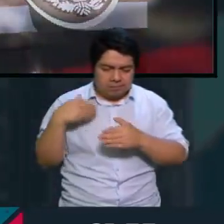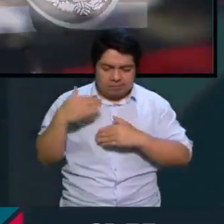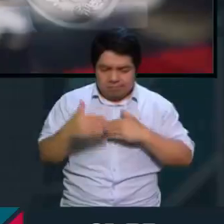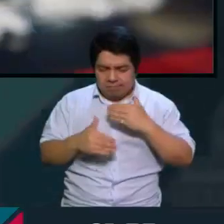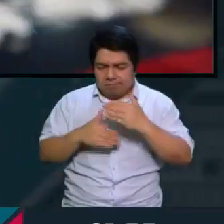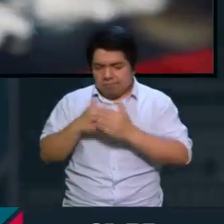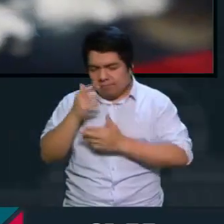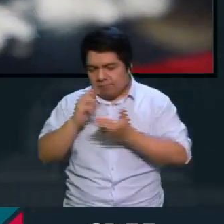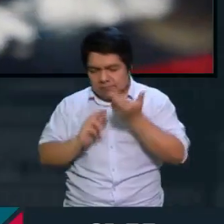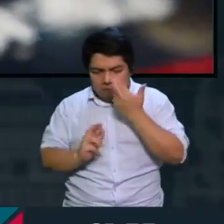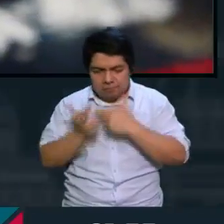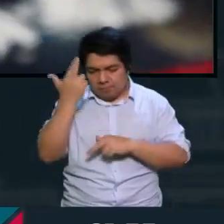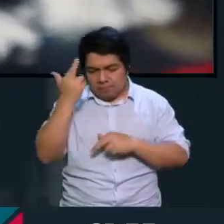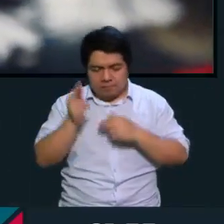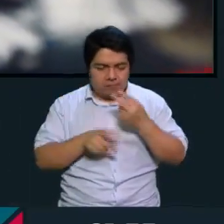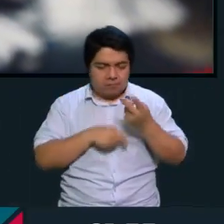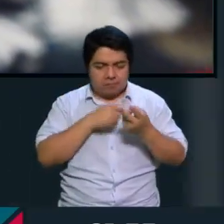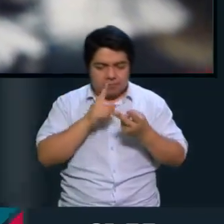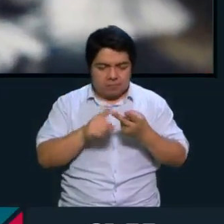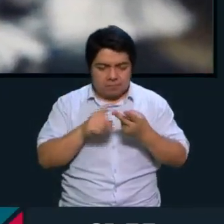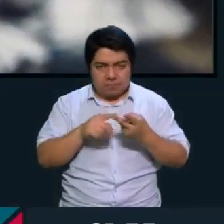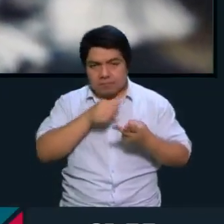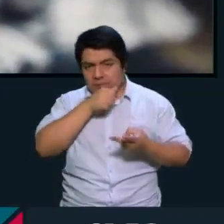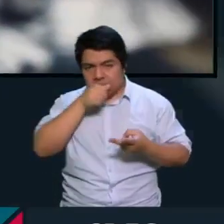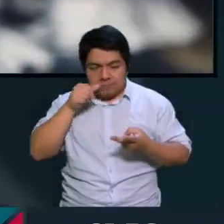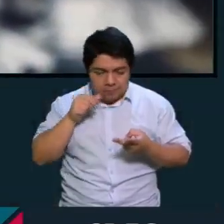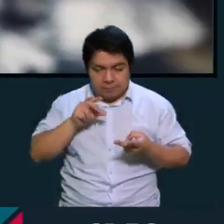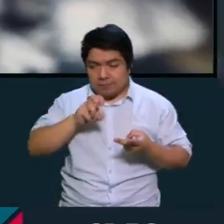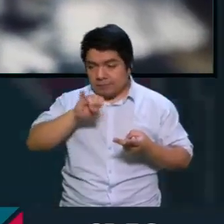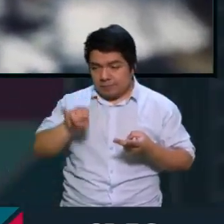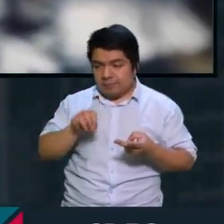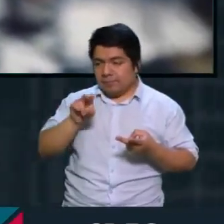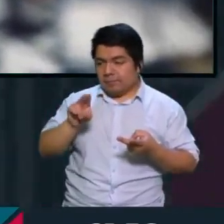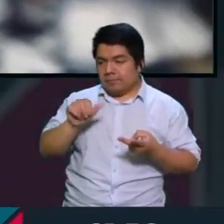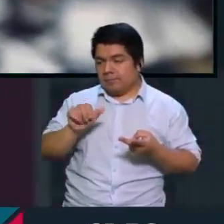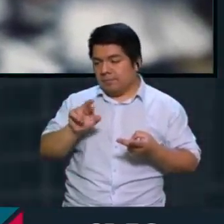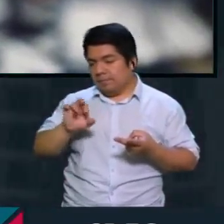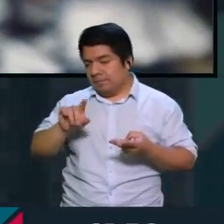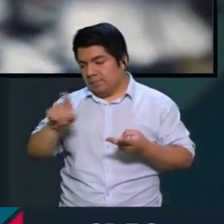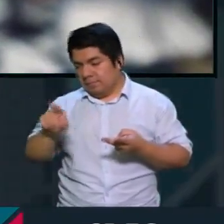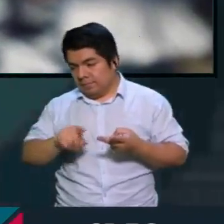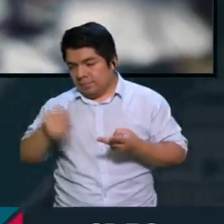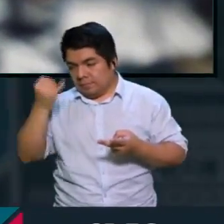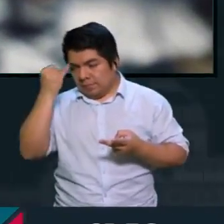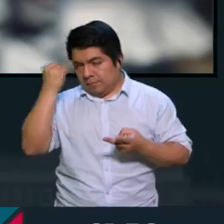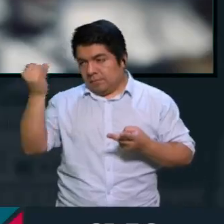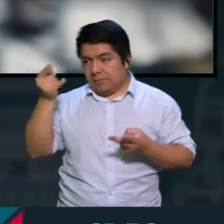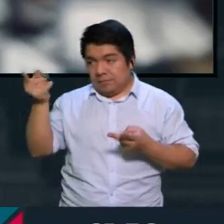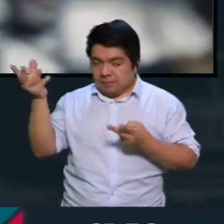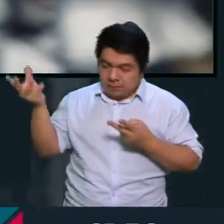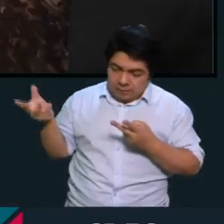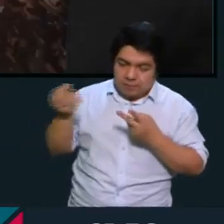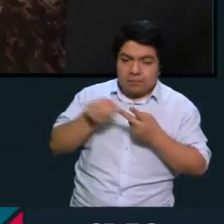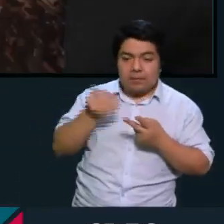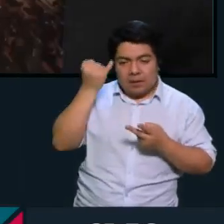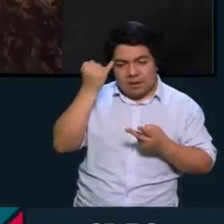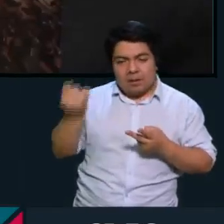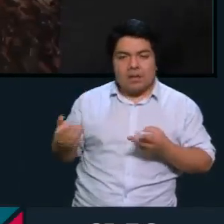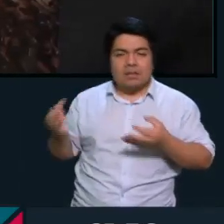la revolución, el proceso de Juárez, ¿no? Juárez, la gran influencia ideológica de López Obrador. Fíjate, ¿no?,